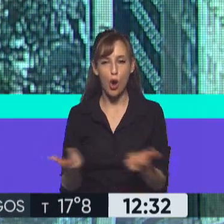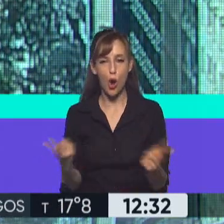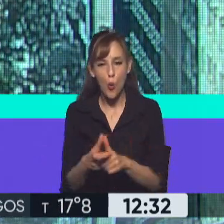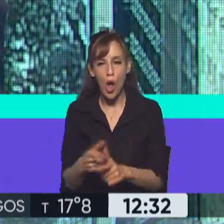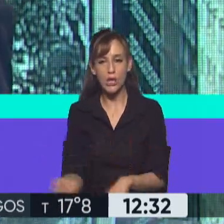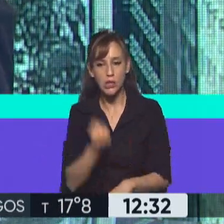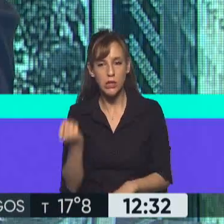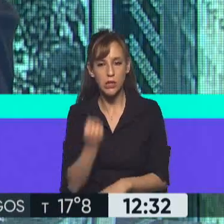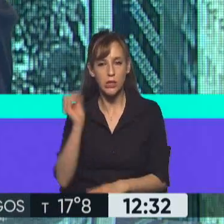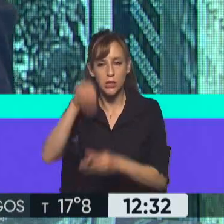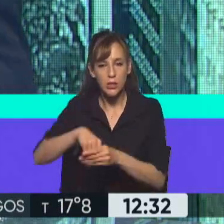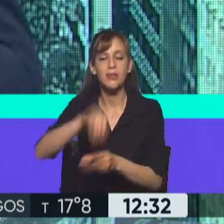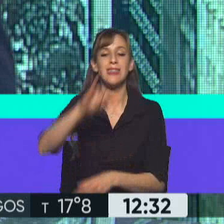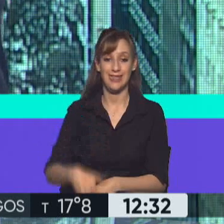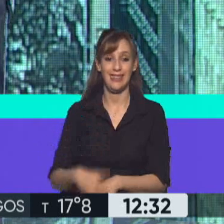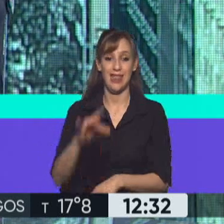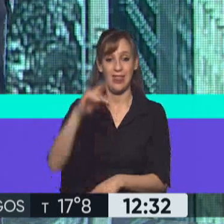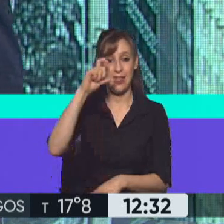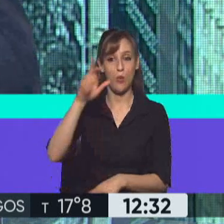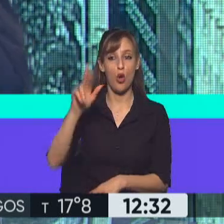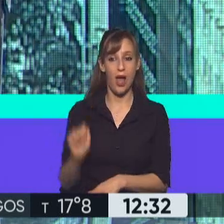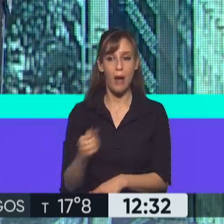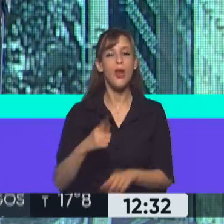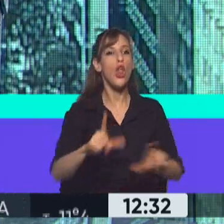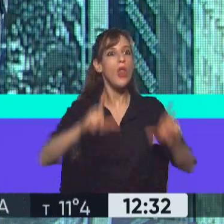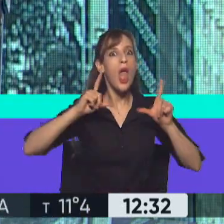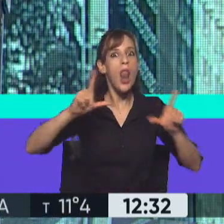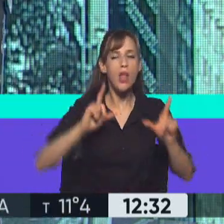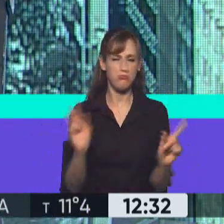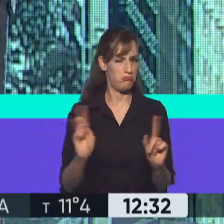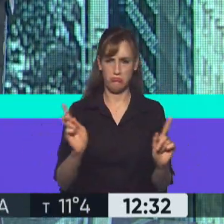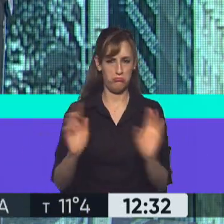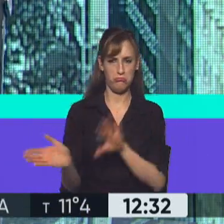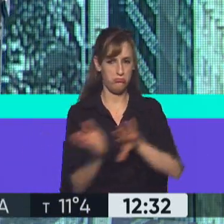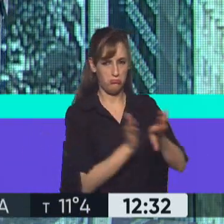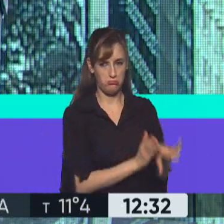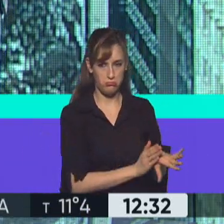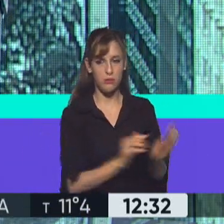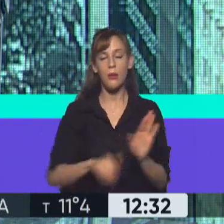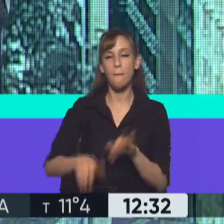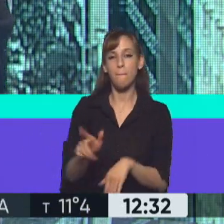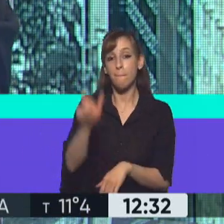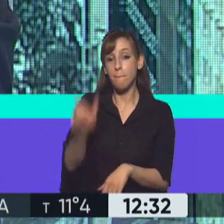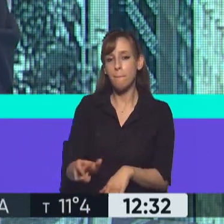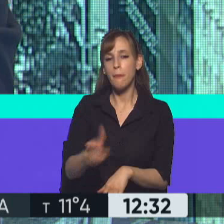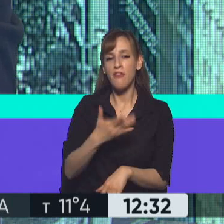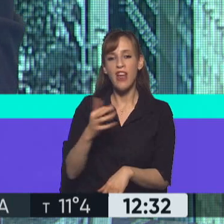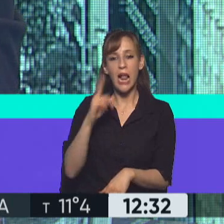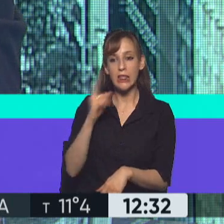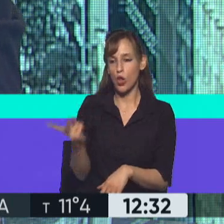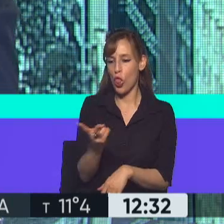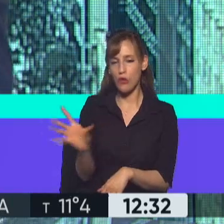esas reuniones, Débora Giorgi. De hecho, repito, era la persona absolutamente de confianza de Roberto Feletti.